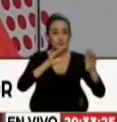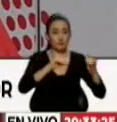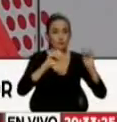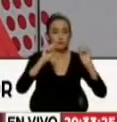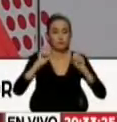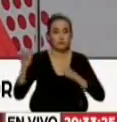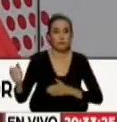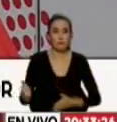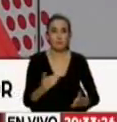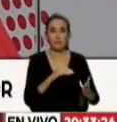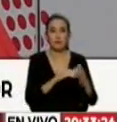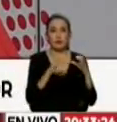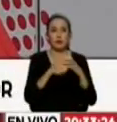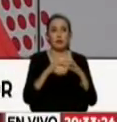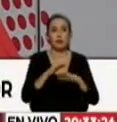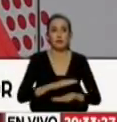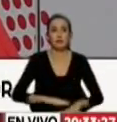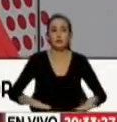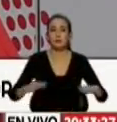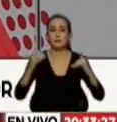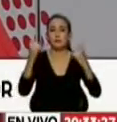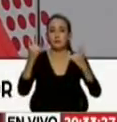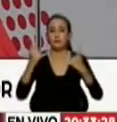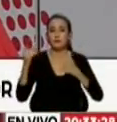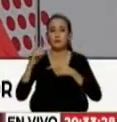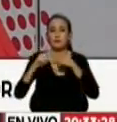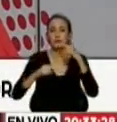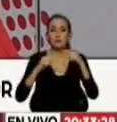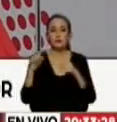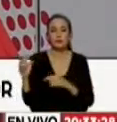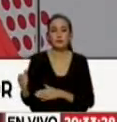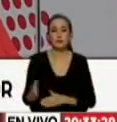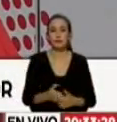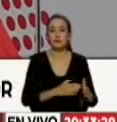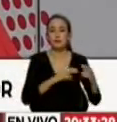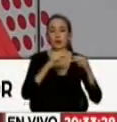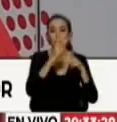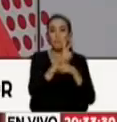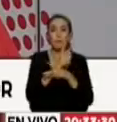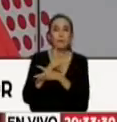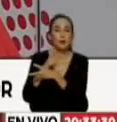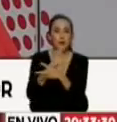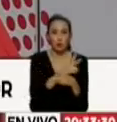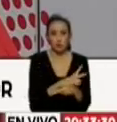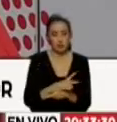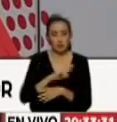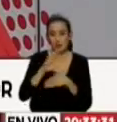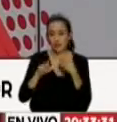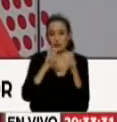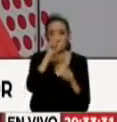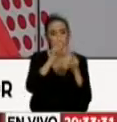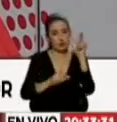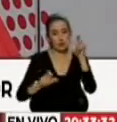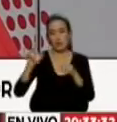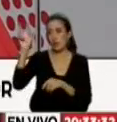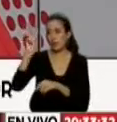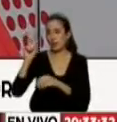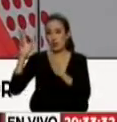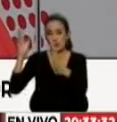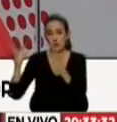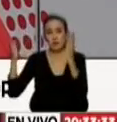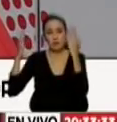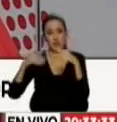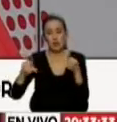podamos trabajar conjuntamente y conjuntamente en torno a un bien común, proteger a esta población que se encuentra en estado de indefensión